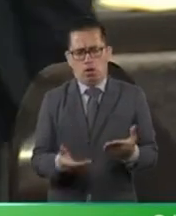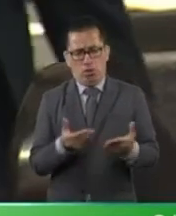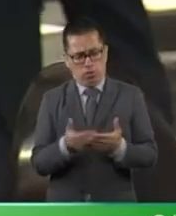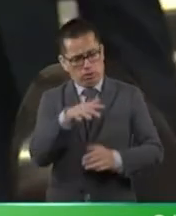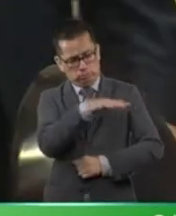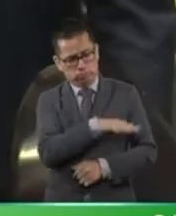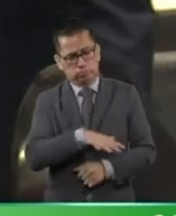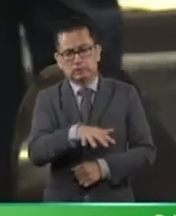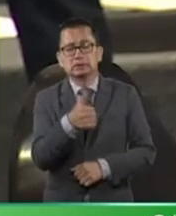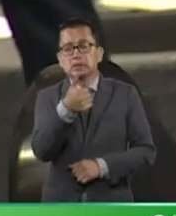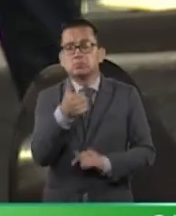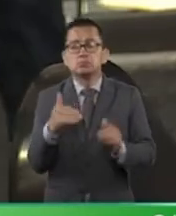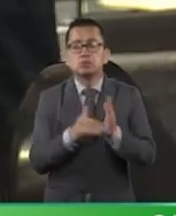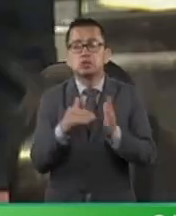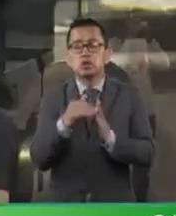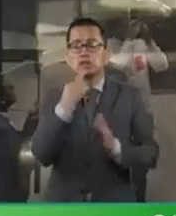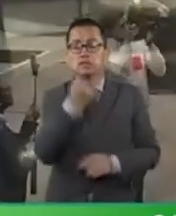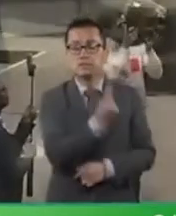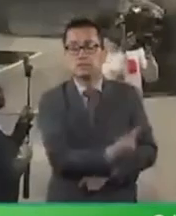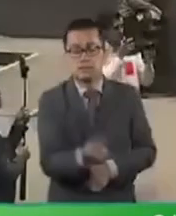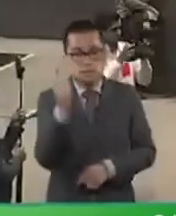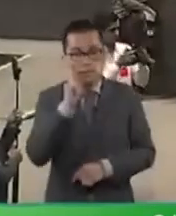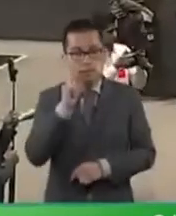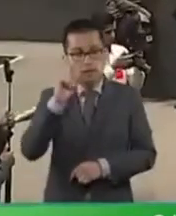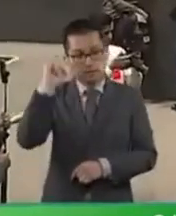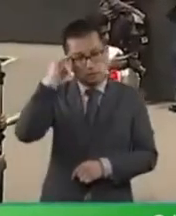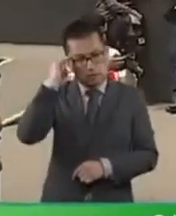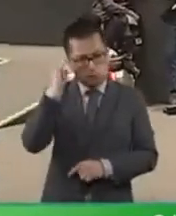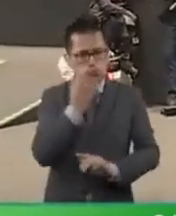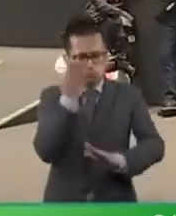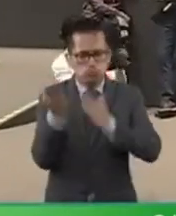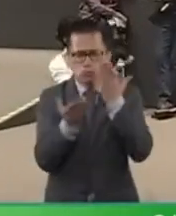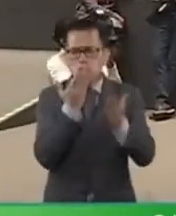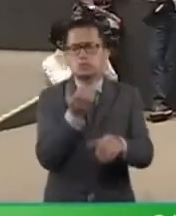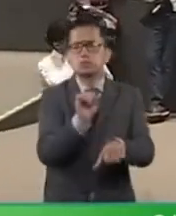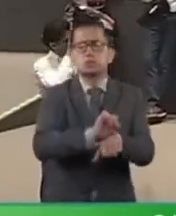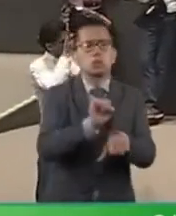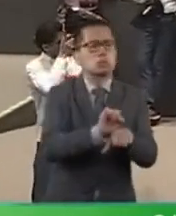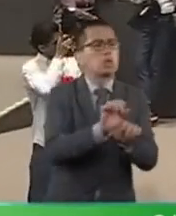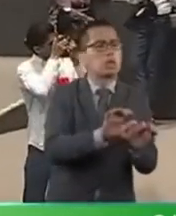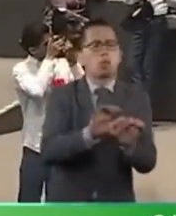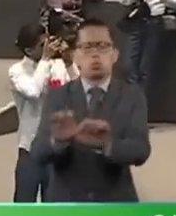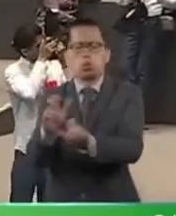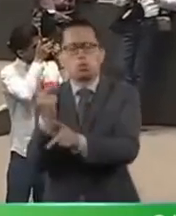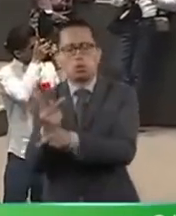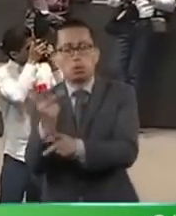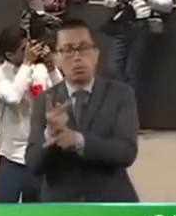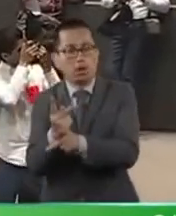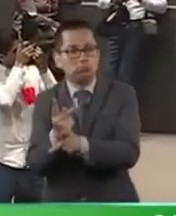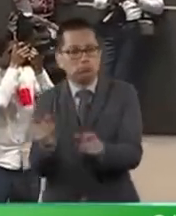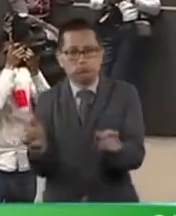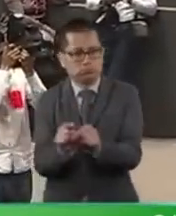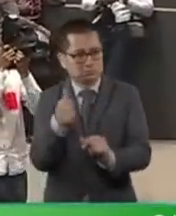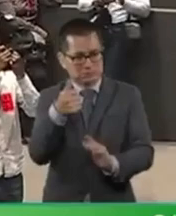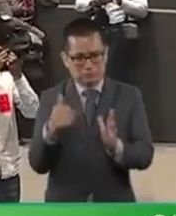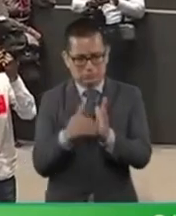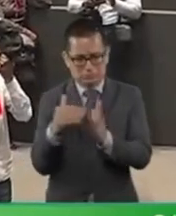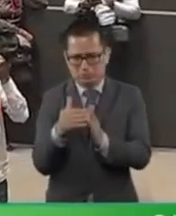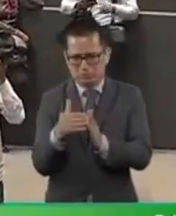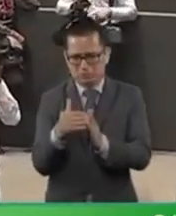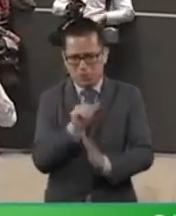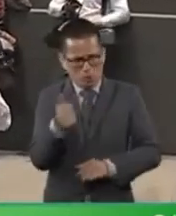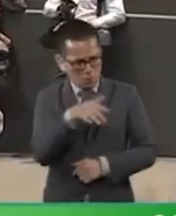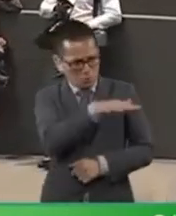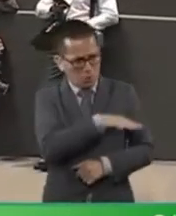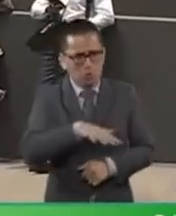pueden pasar a la secundaria y a una educación superior. Las demás están amamantando y cuidando niños desde los 8,